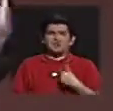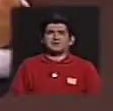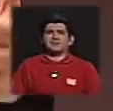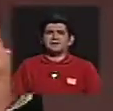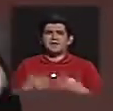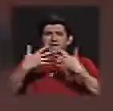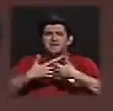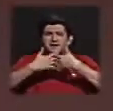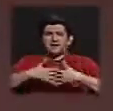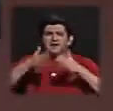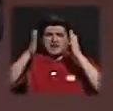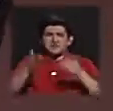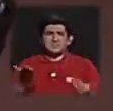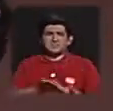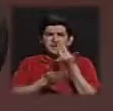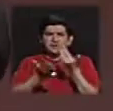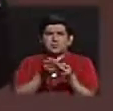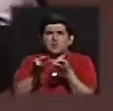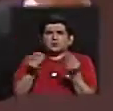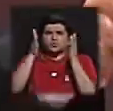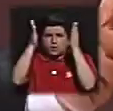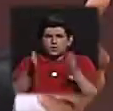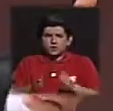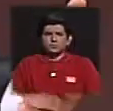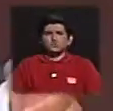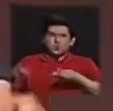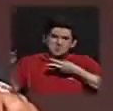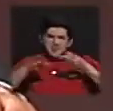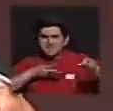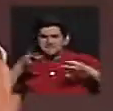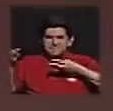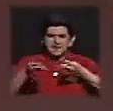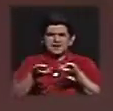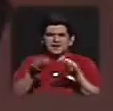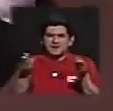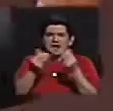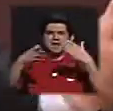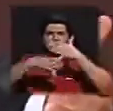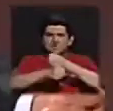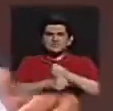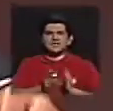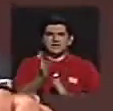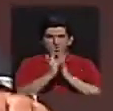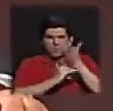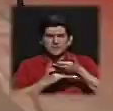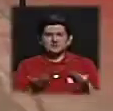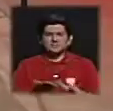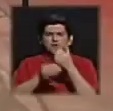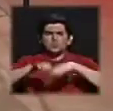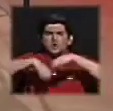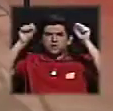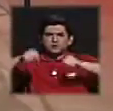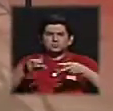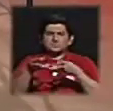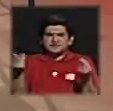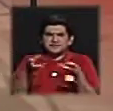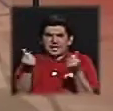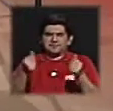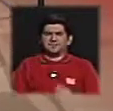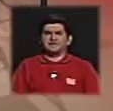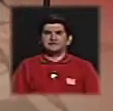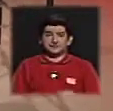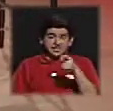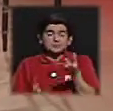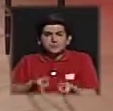nuevos empresarios, a los productores, poder mercadear sus productos o tener acceso a nuevos sistemas de producción. Esto